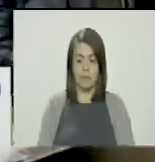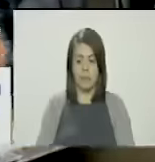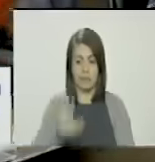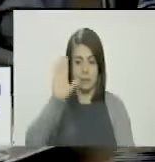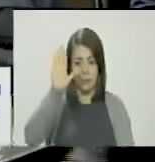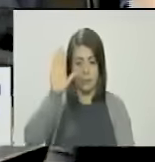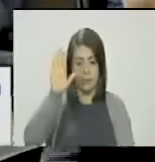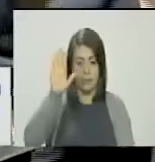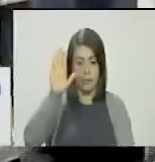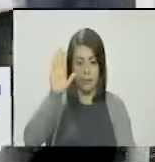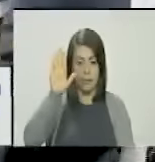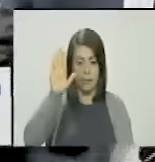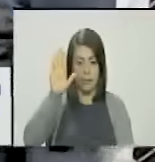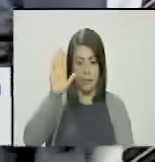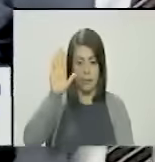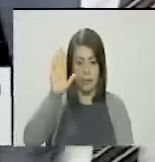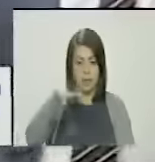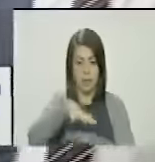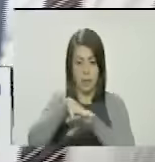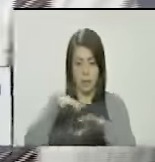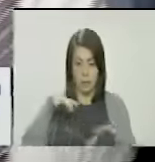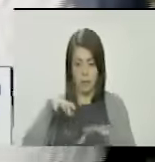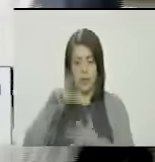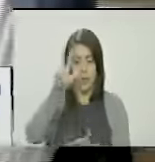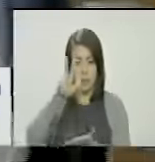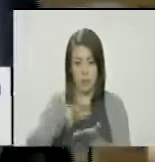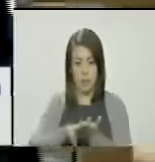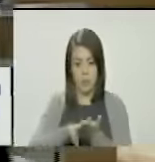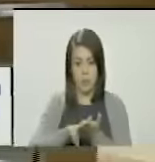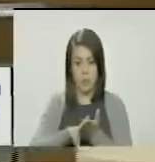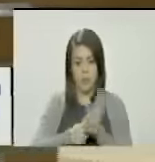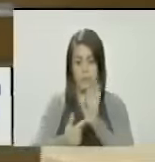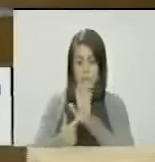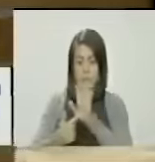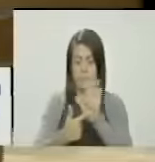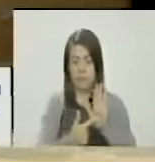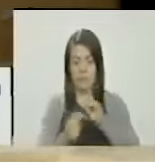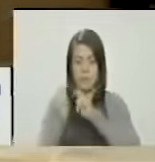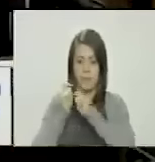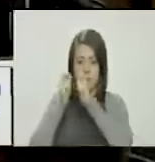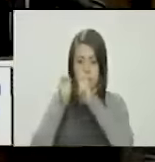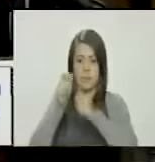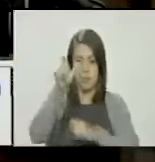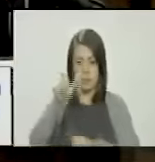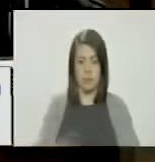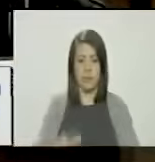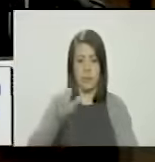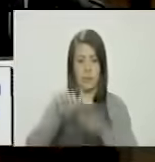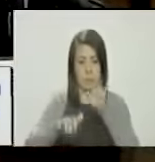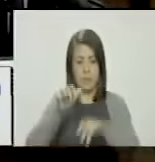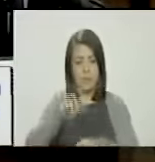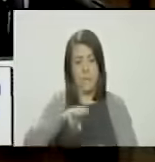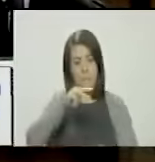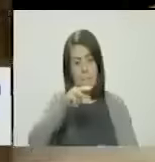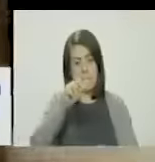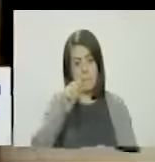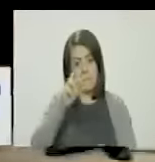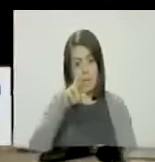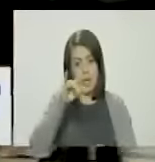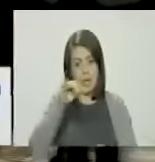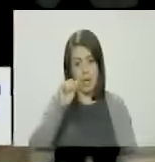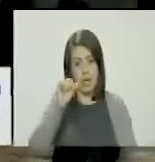costumbre. Mayoría evidente. Aprobado. Queda designada la ciudadana María